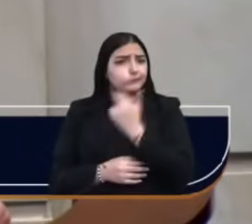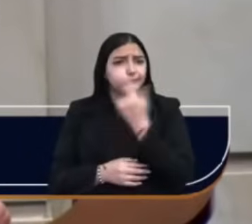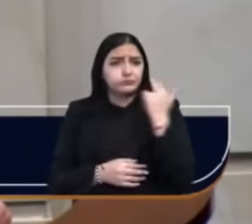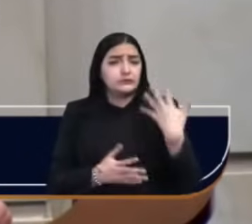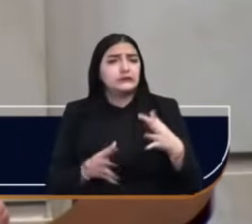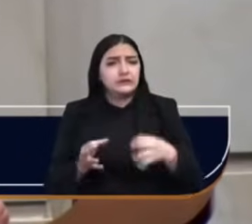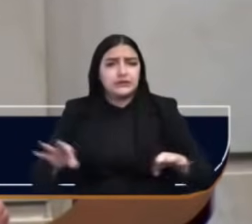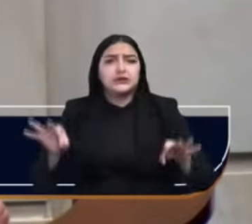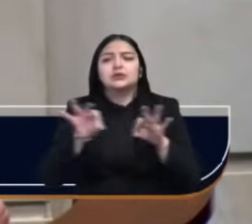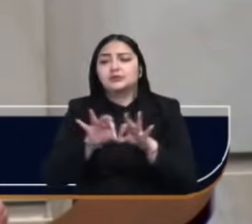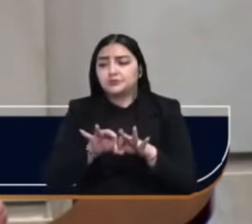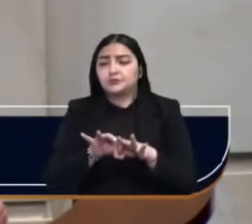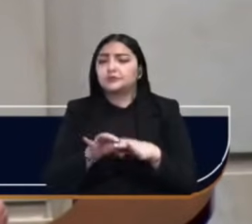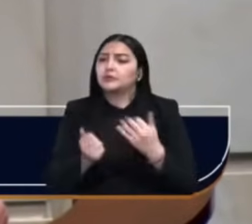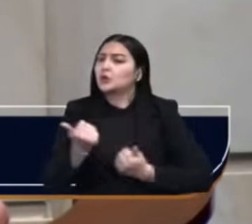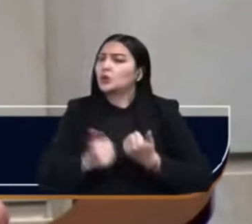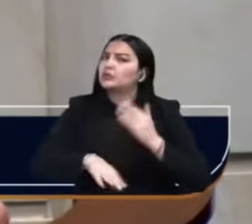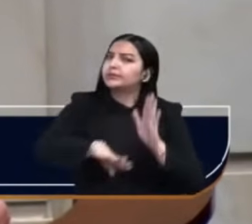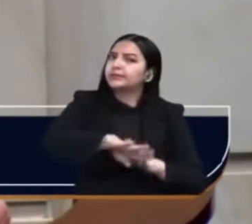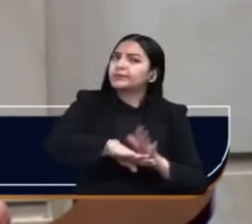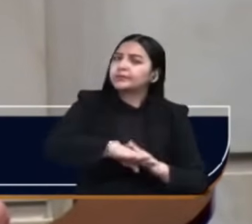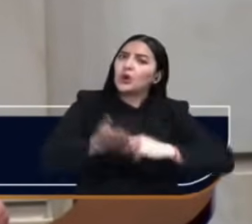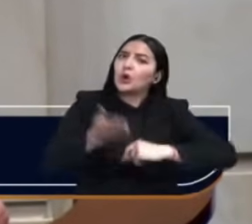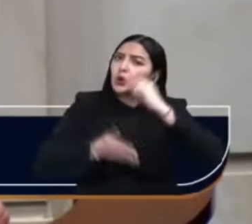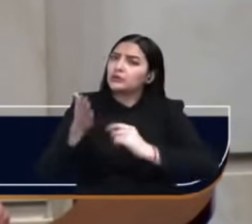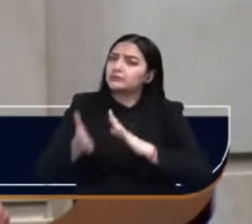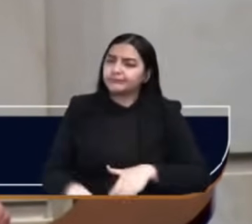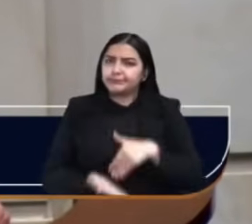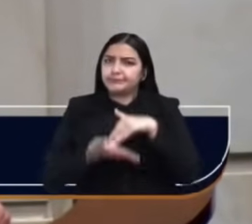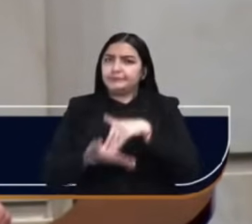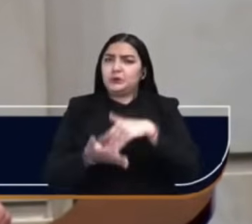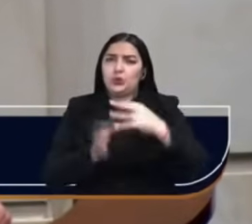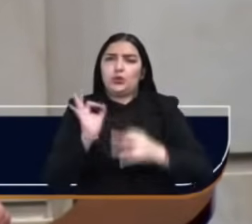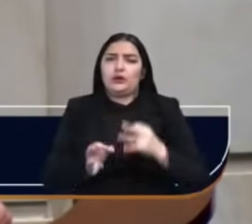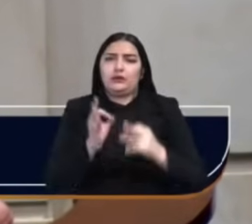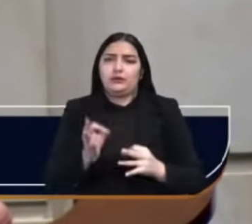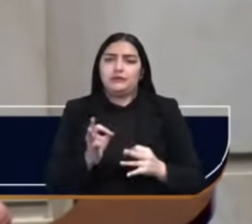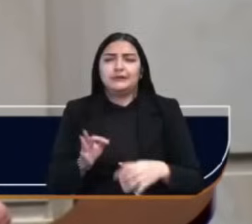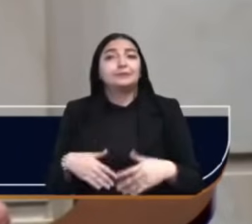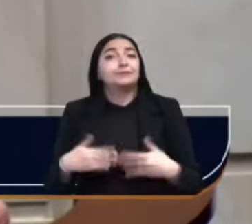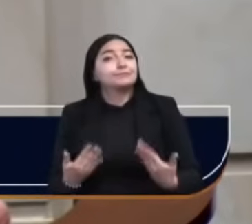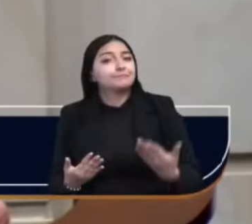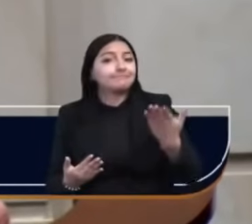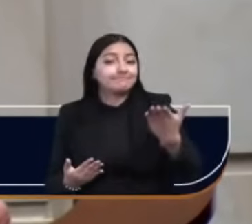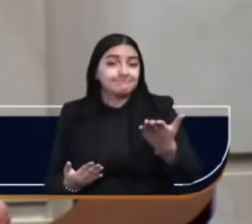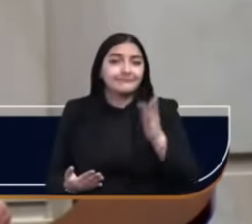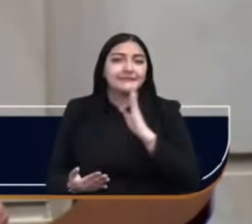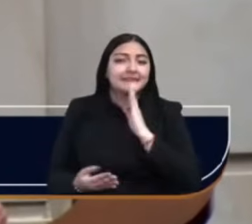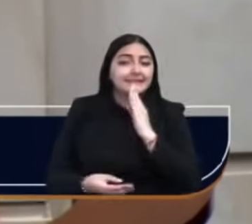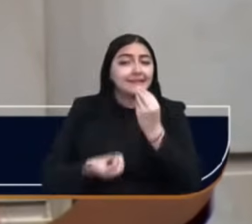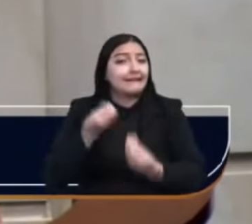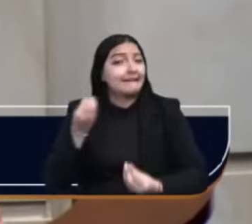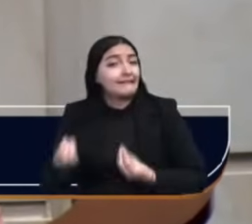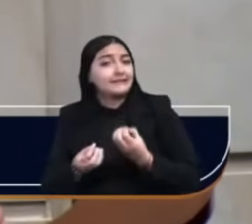a algo muy importante, que fue solicitar un contrato de estabilidad jurídica. Y adivinen quién estructuró el contrato